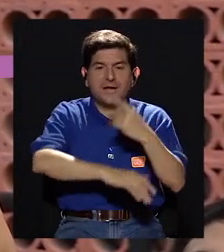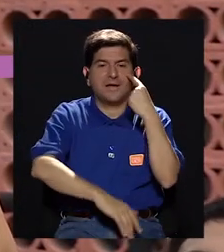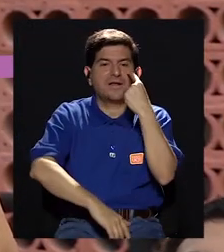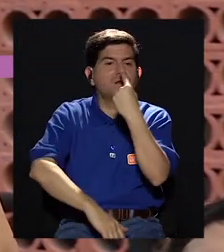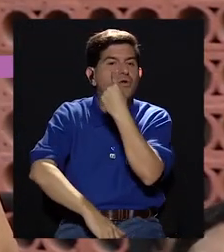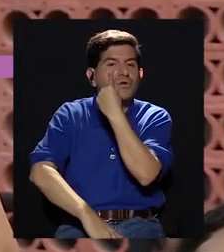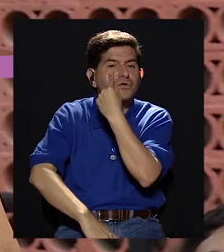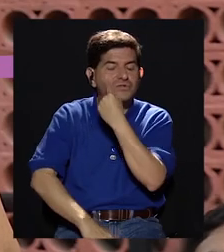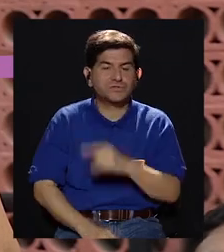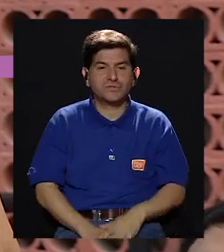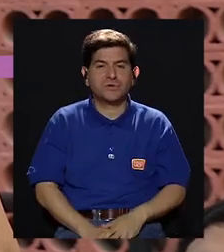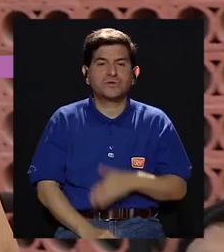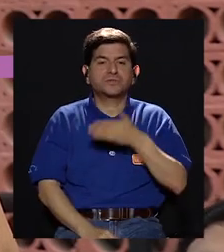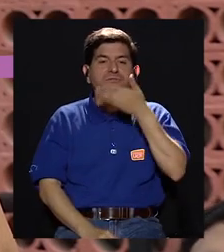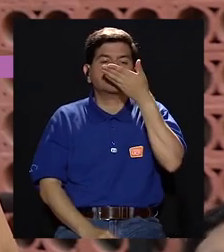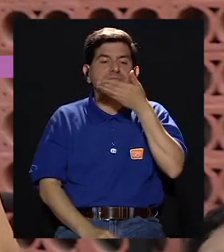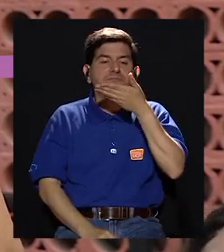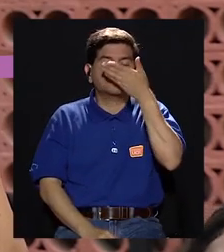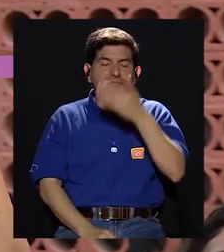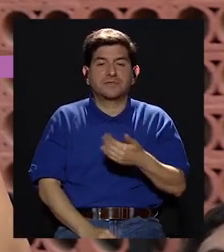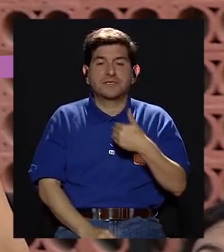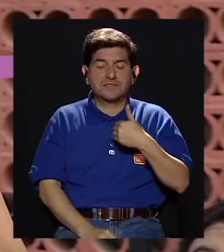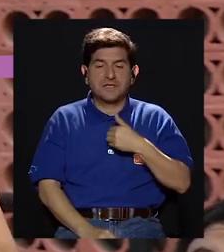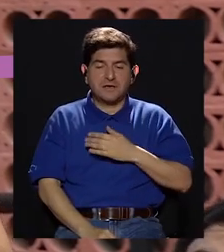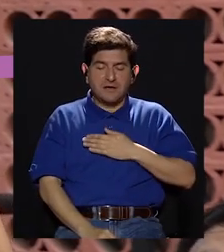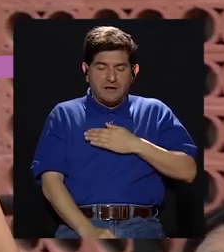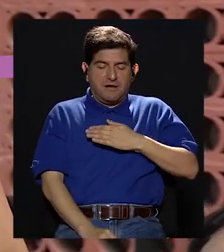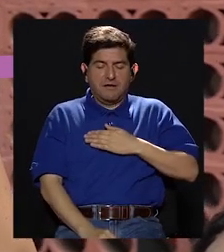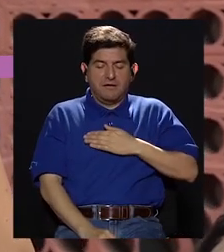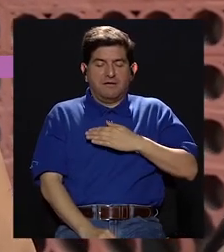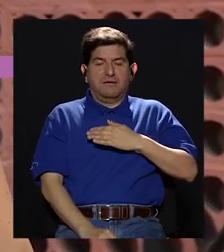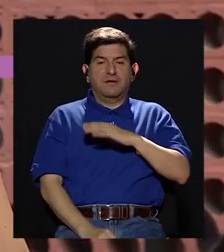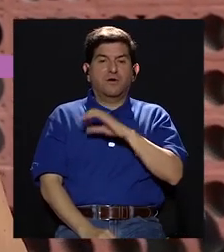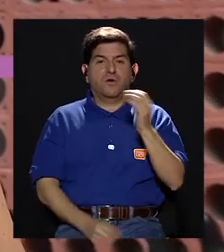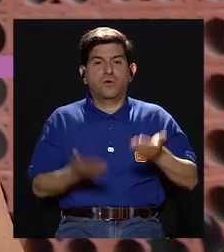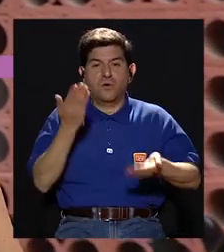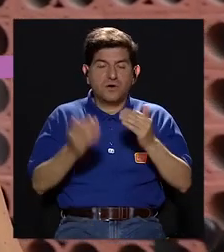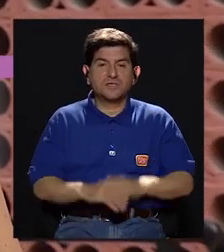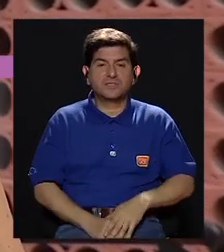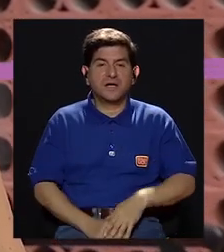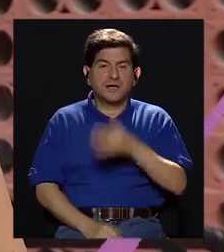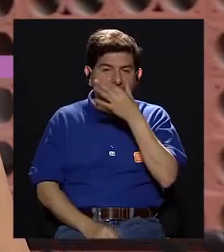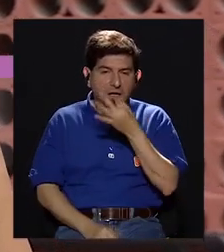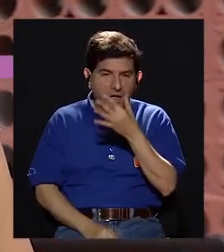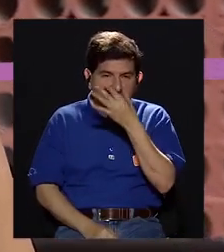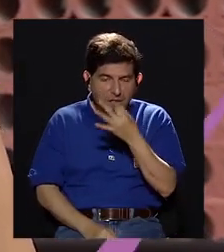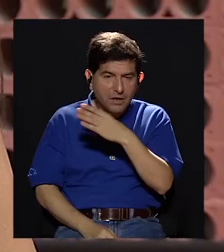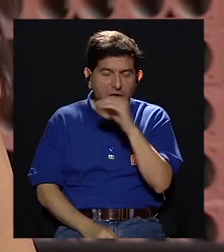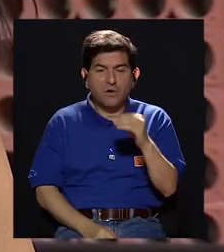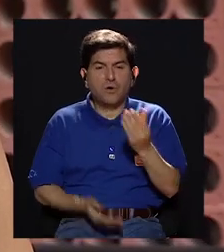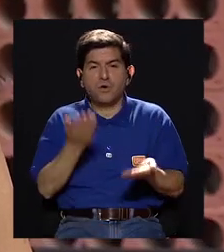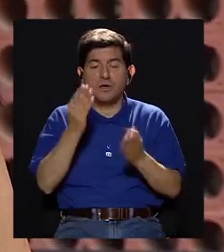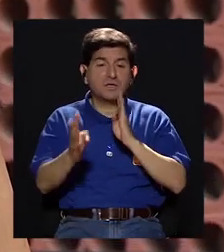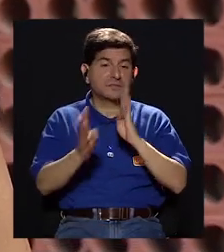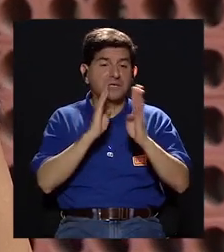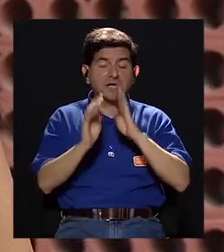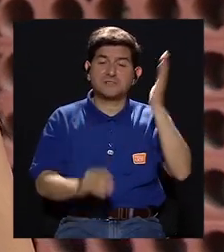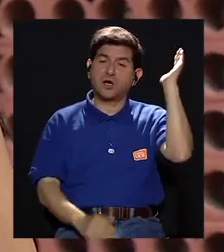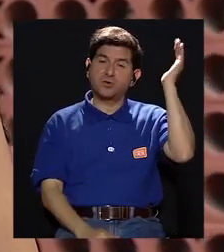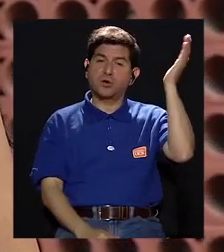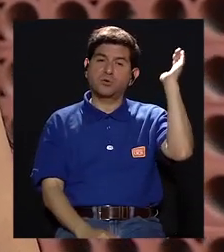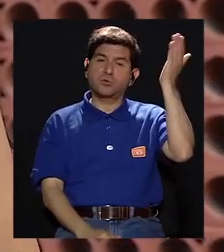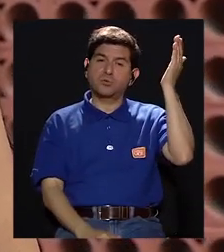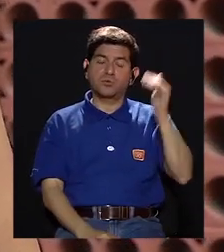los ojos, el aparato respiratorio, digamos, en caso de tener asma, en caso de tener un resfrío, en caso de tener que hablar en